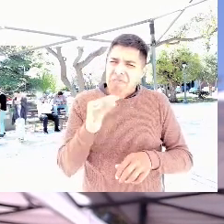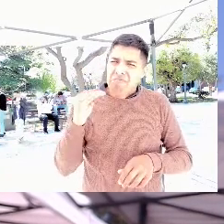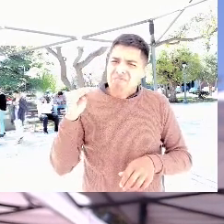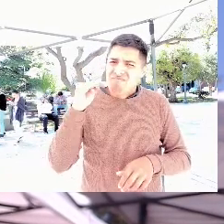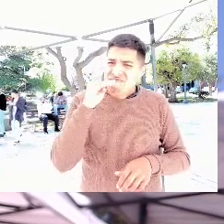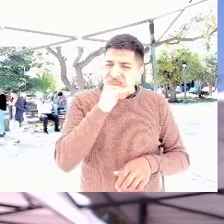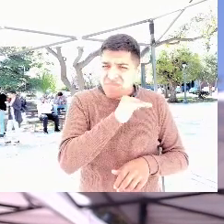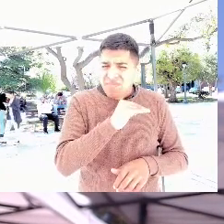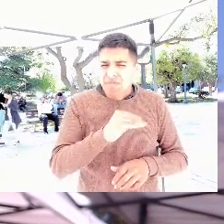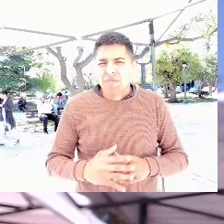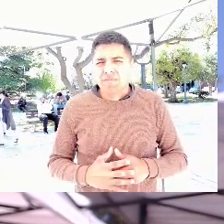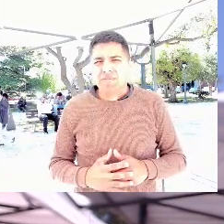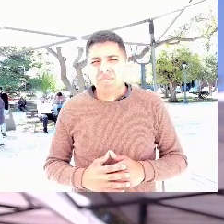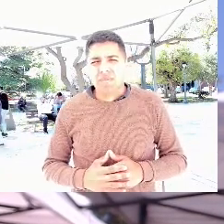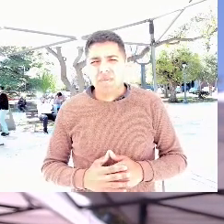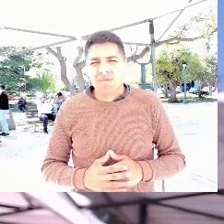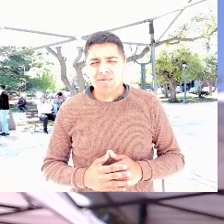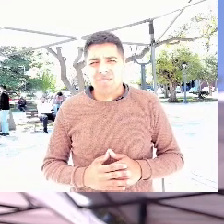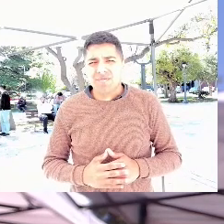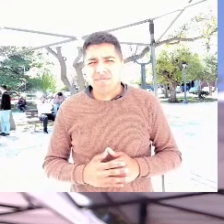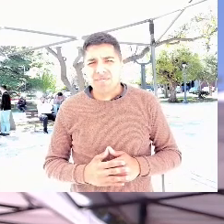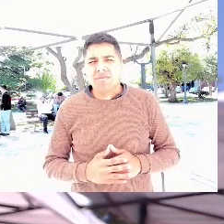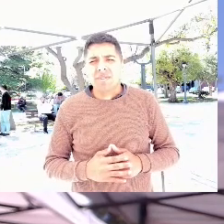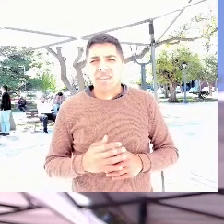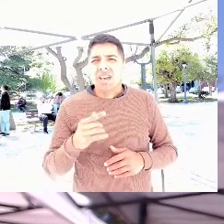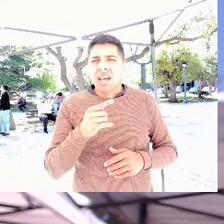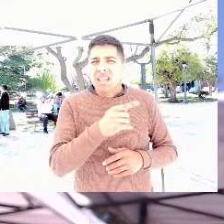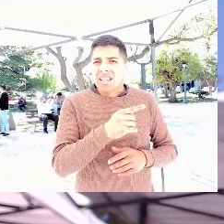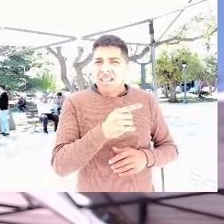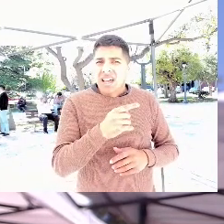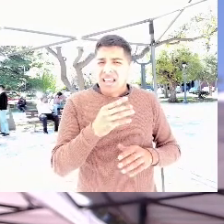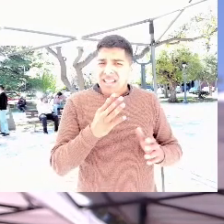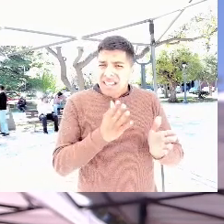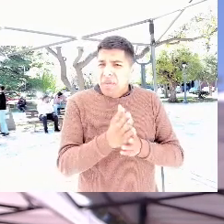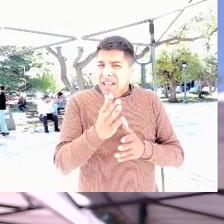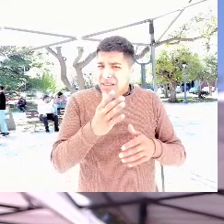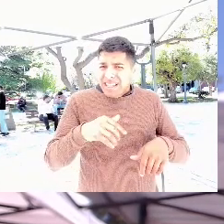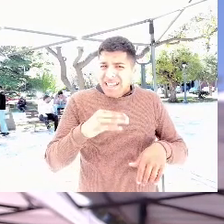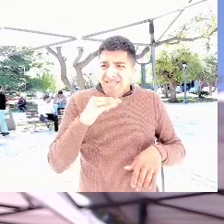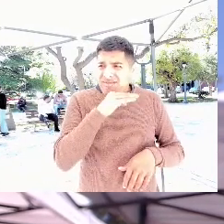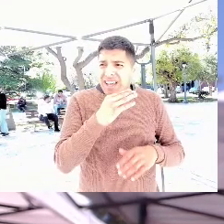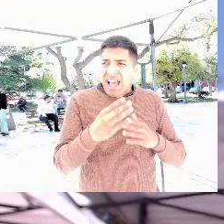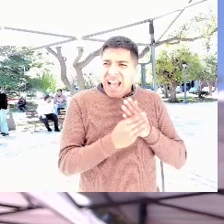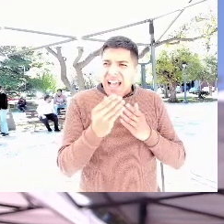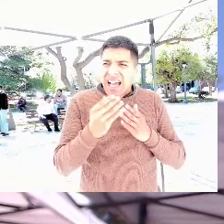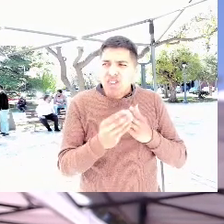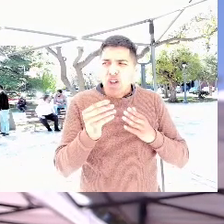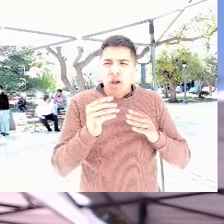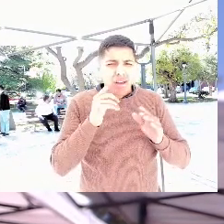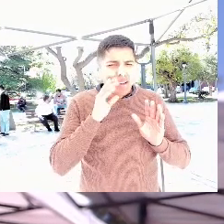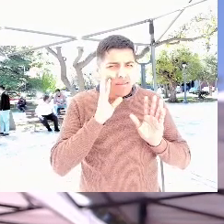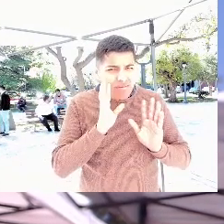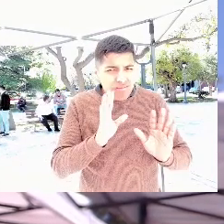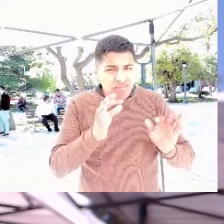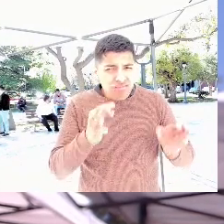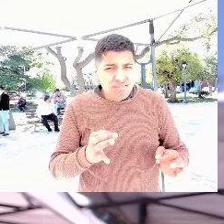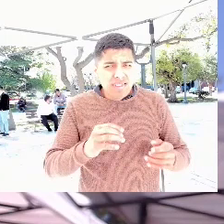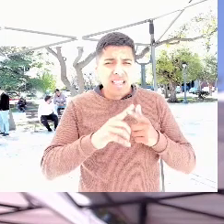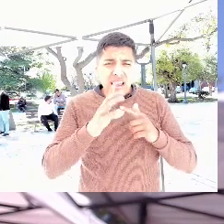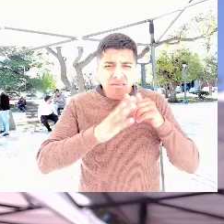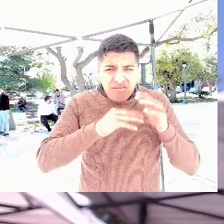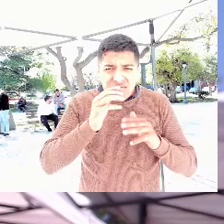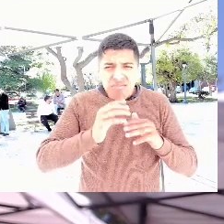delante, de justamente ejecutar coherencia, coherencia en el gasto, coherencia en la intervención pública,